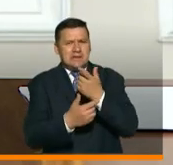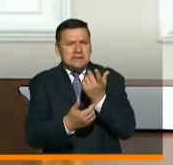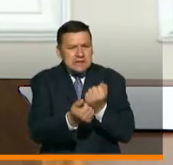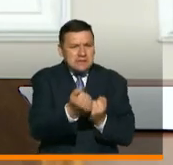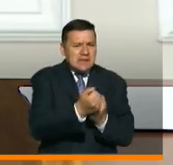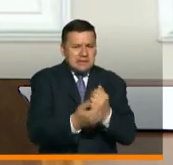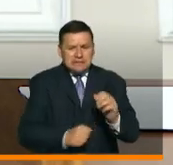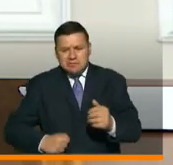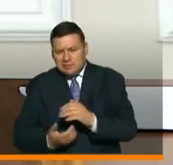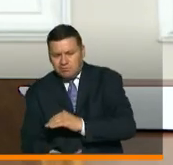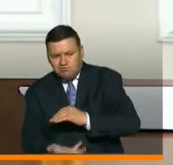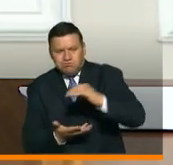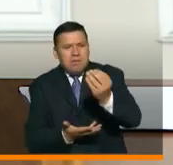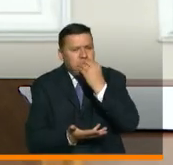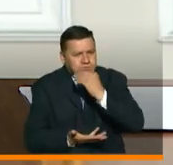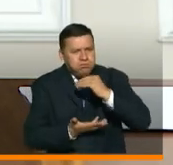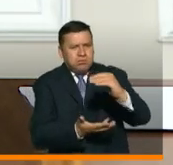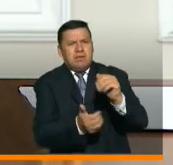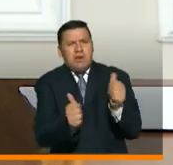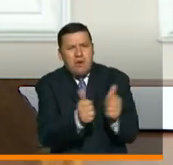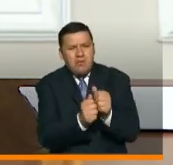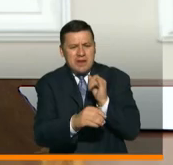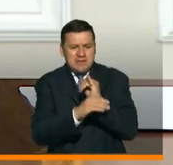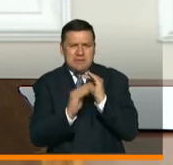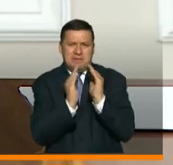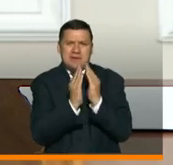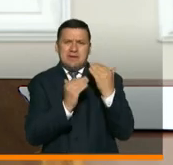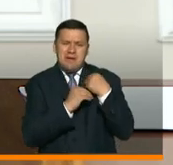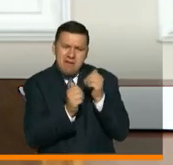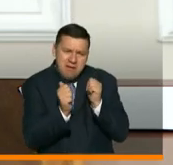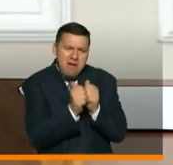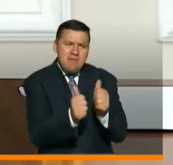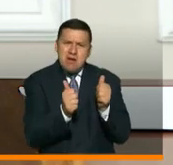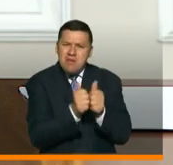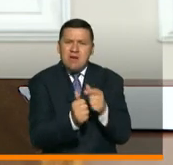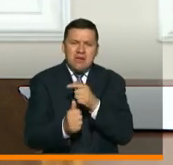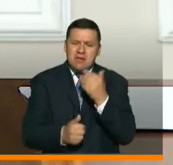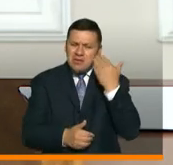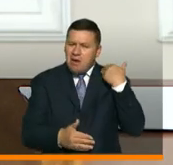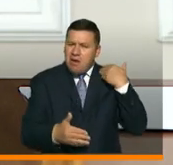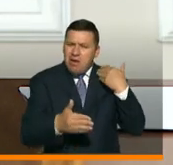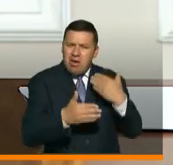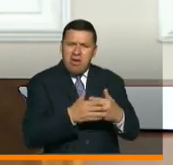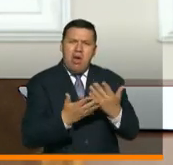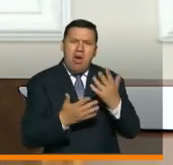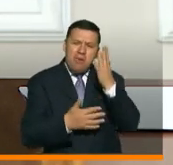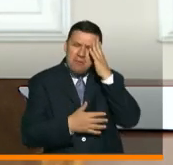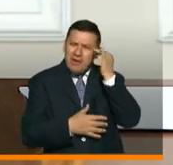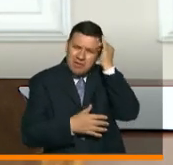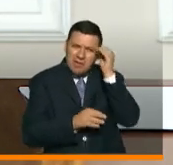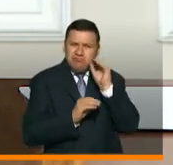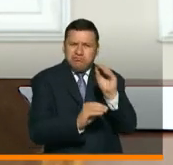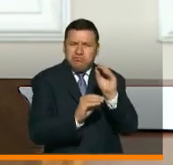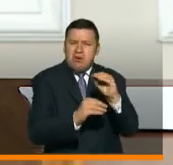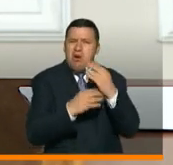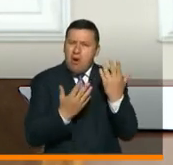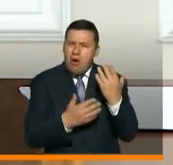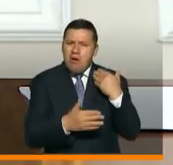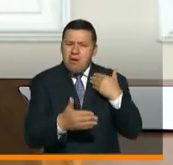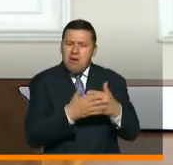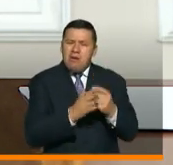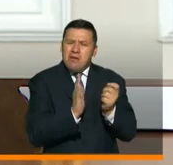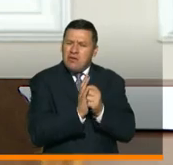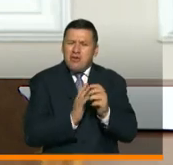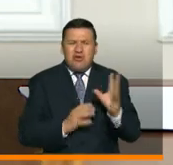refuerzo adicional, el acompañamiento también del Instituto Colombiano de Bienestar Familiar, ver las metodologías, utilizar los medios